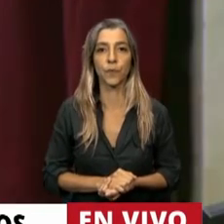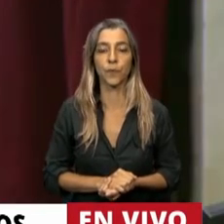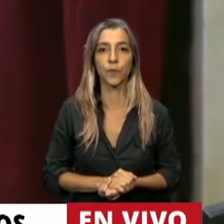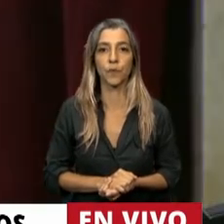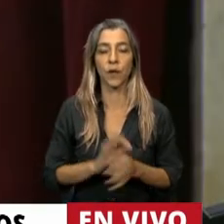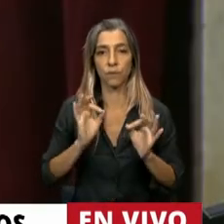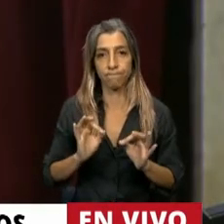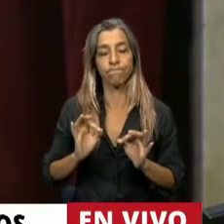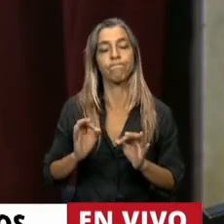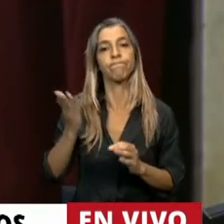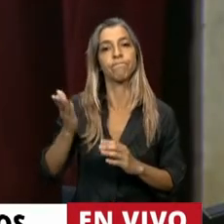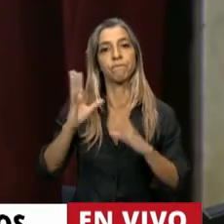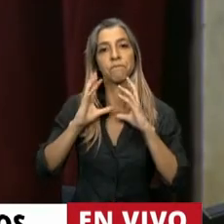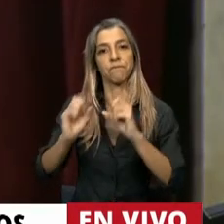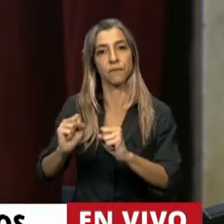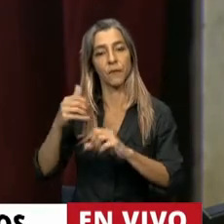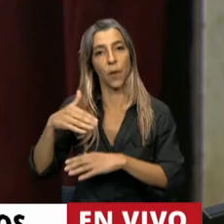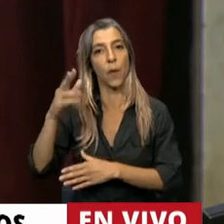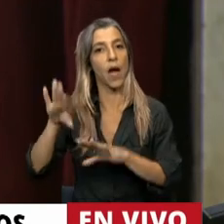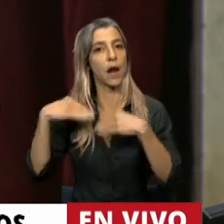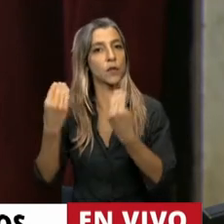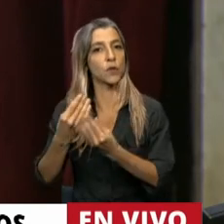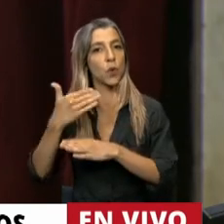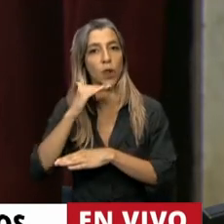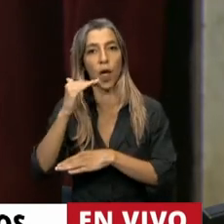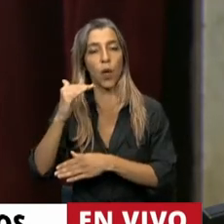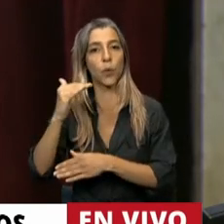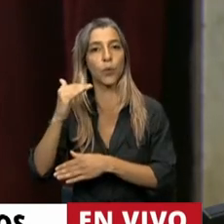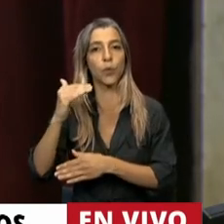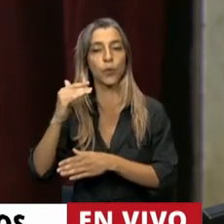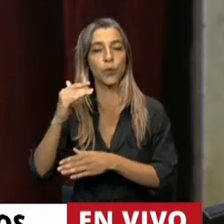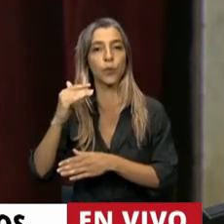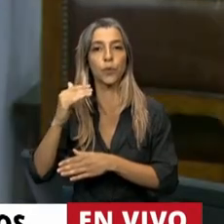por secretaria de la votación